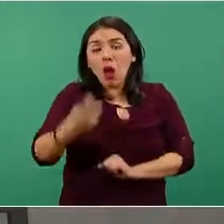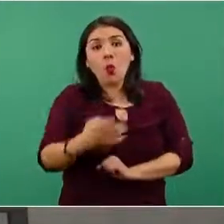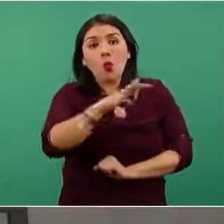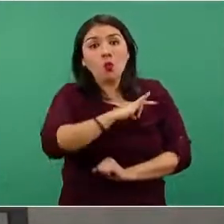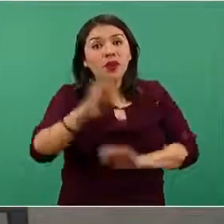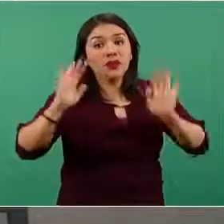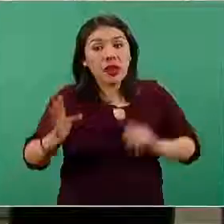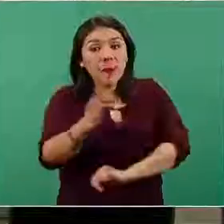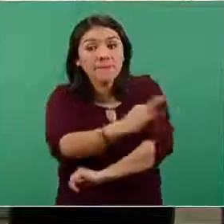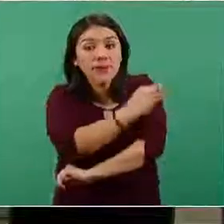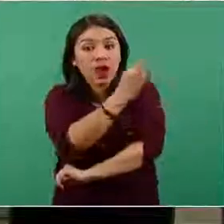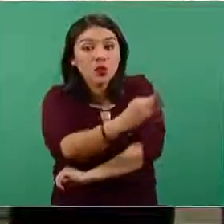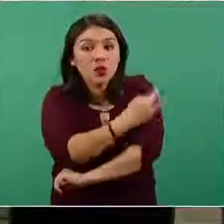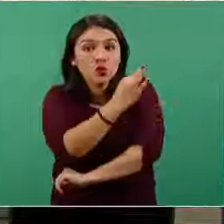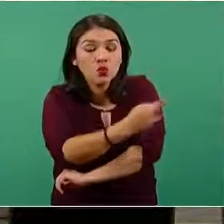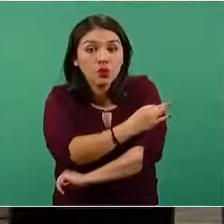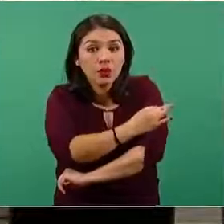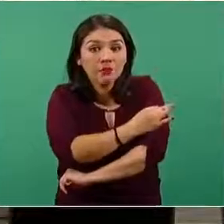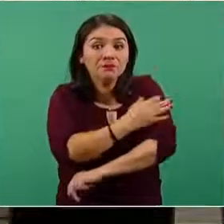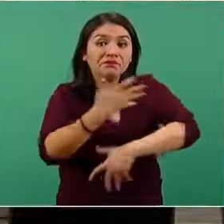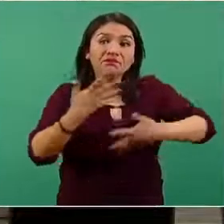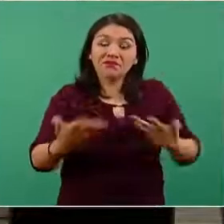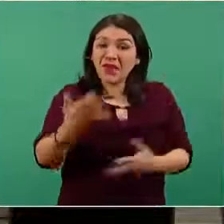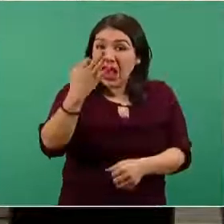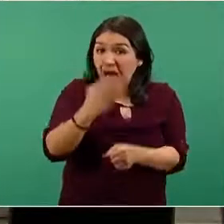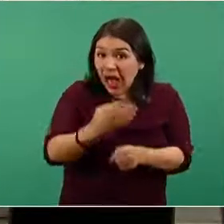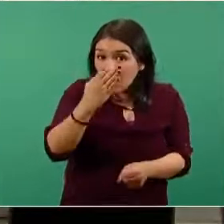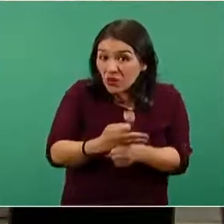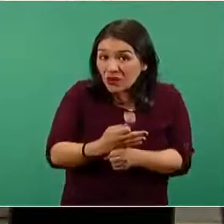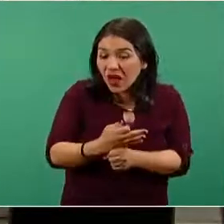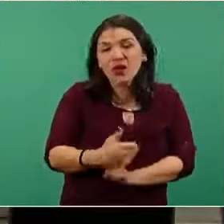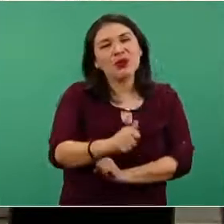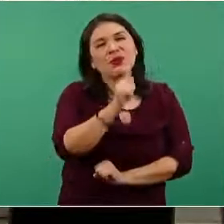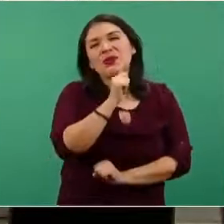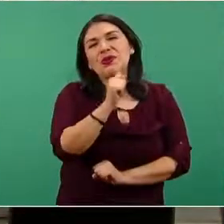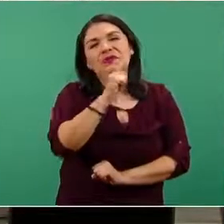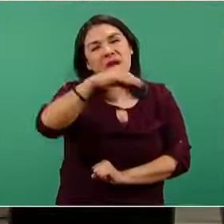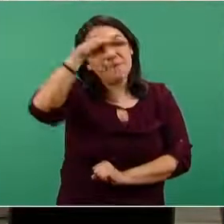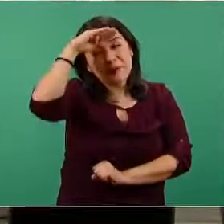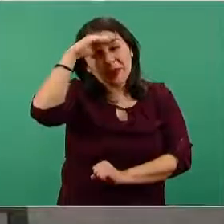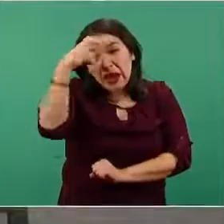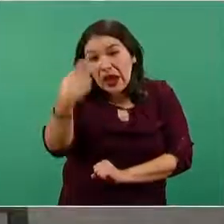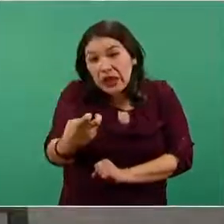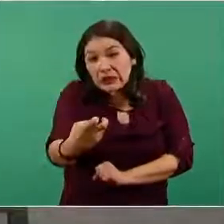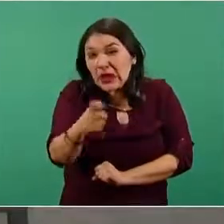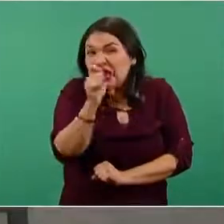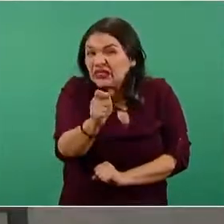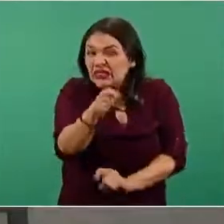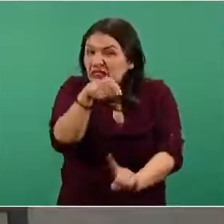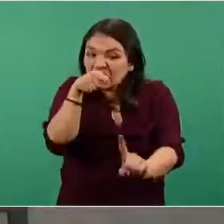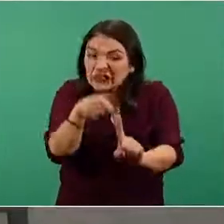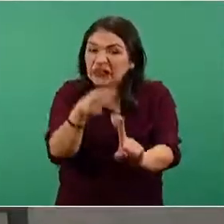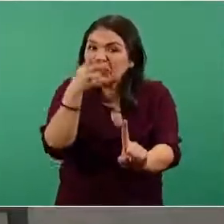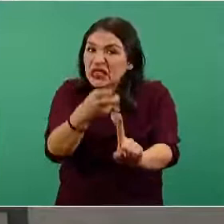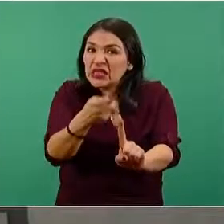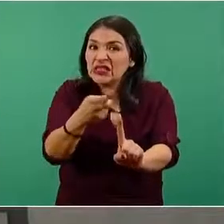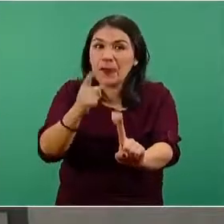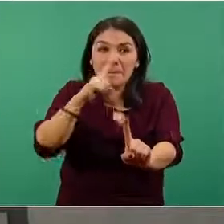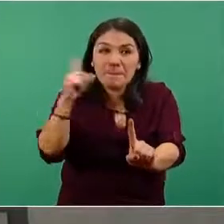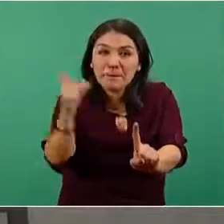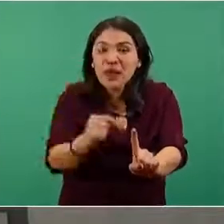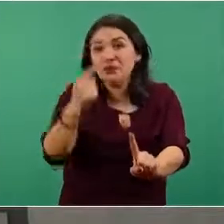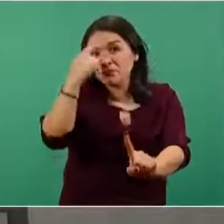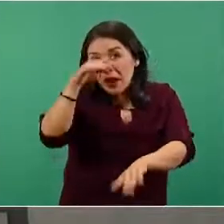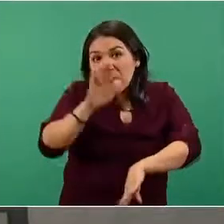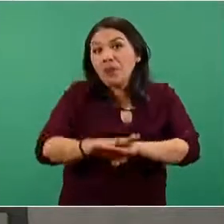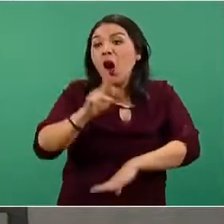haber vacunado. Entonces, en este momento, técnicamente todavía no es un factor clave para condicionar el